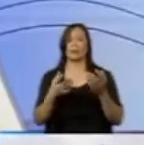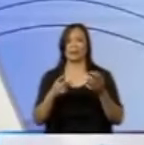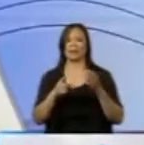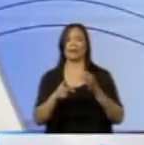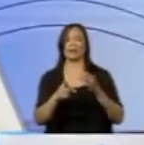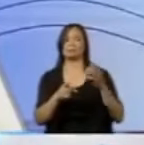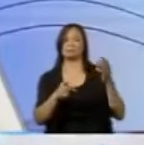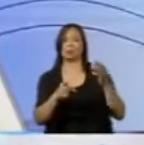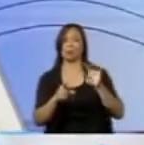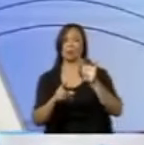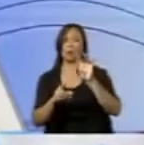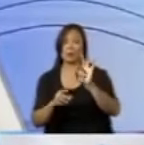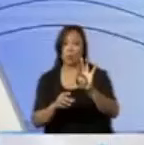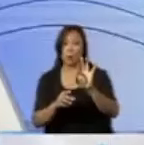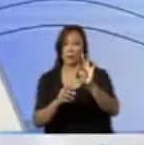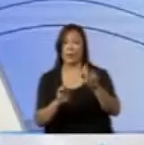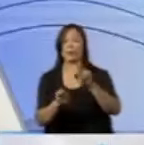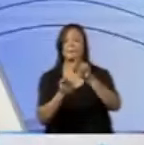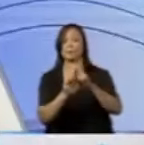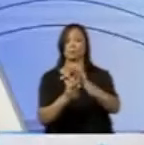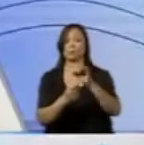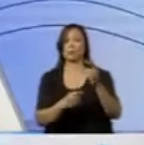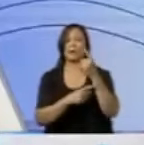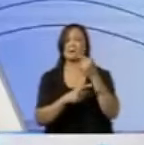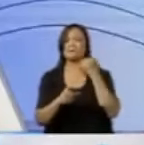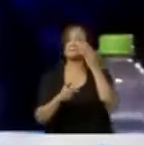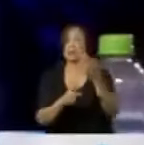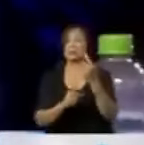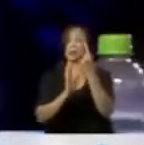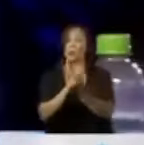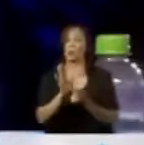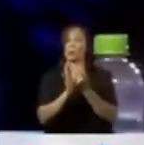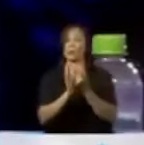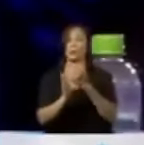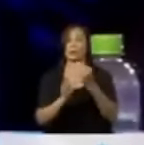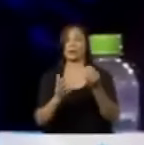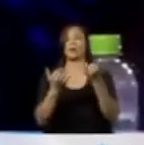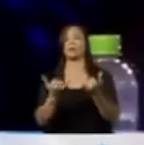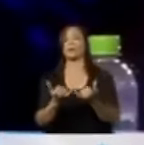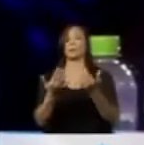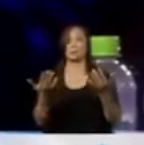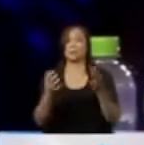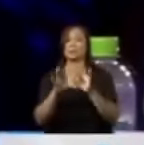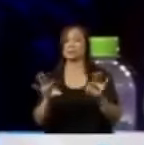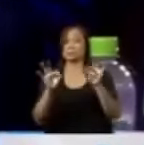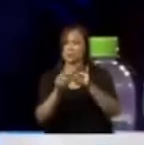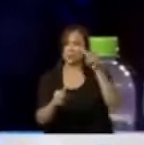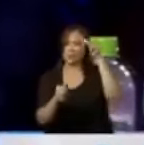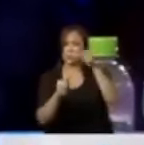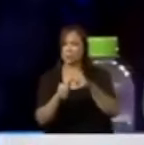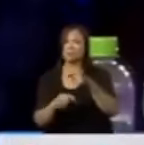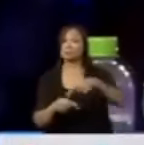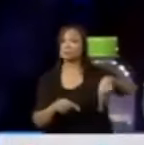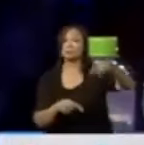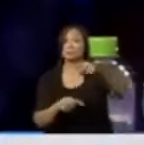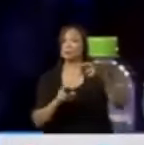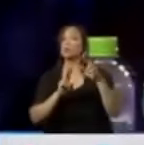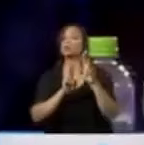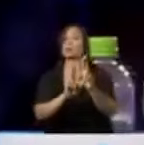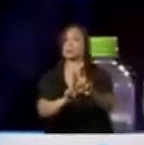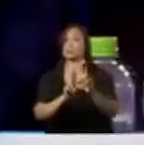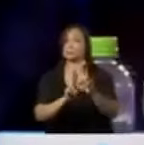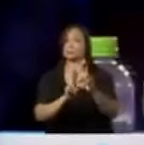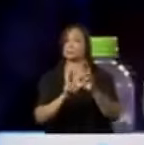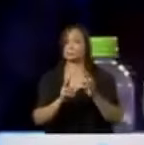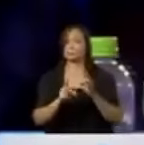Ecuador del debate. Son las 9 de la noche, nos falta todavía 1 hora. Y en este momento es bueno recordarles, candidatos, con todo el